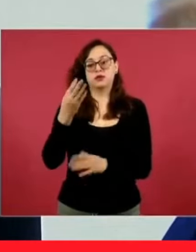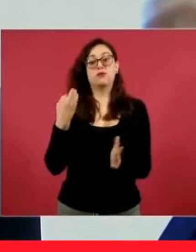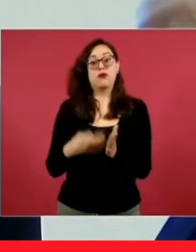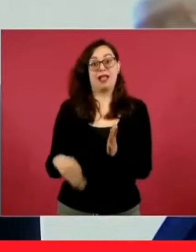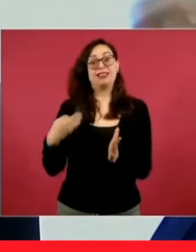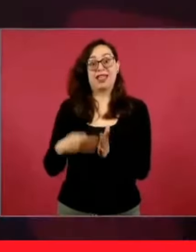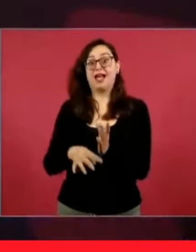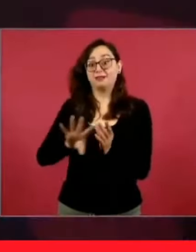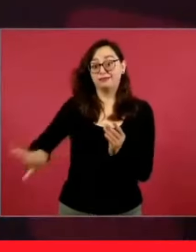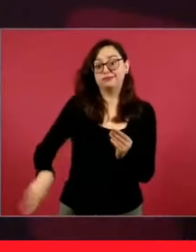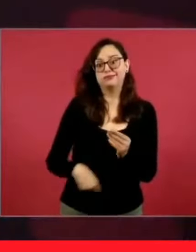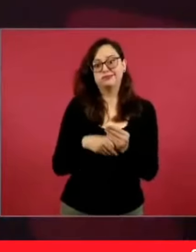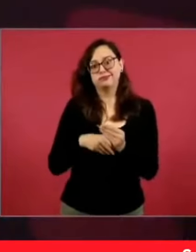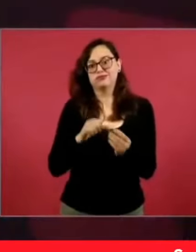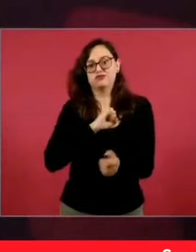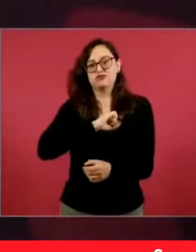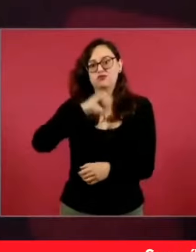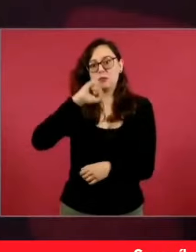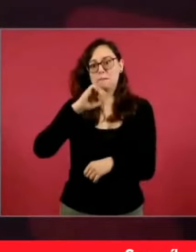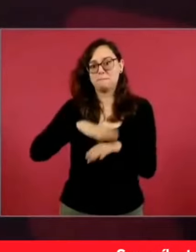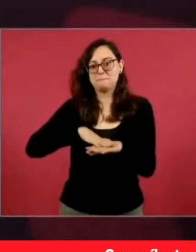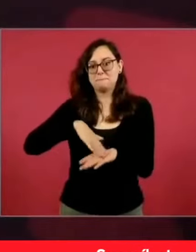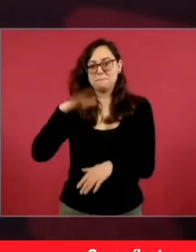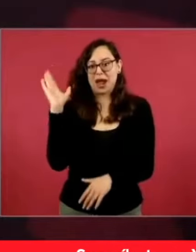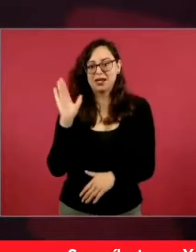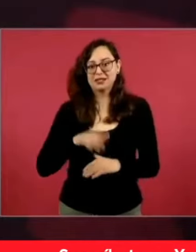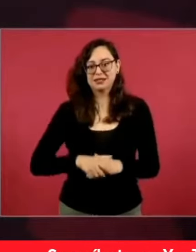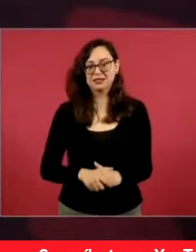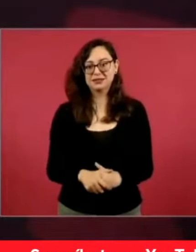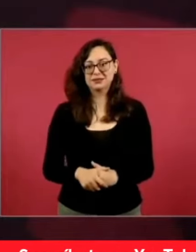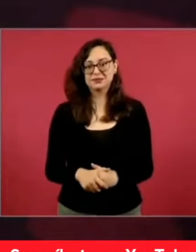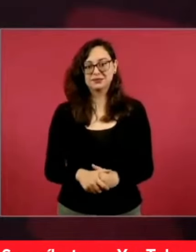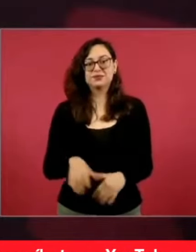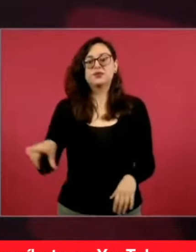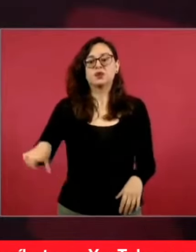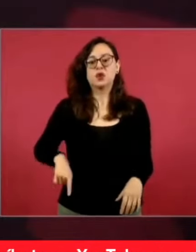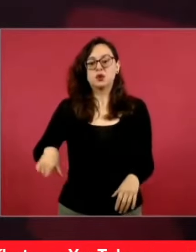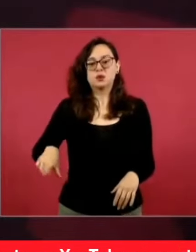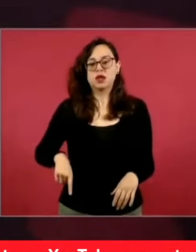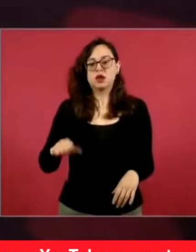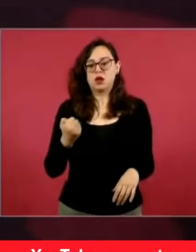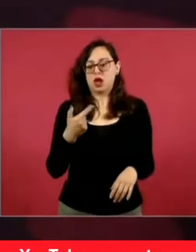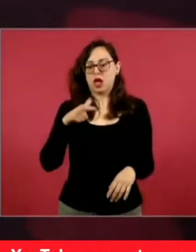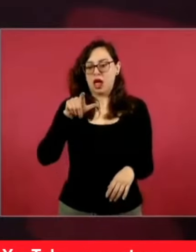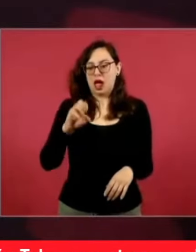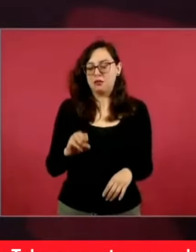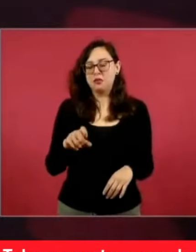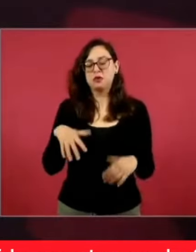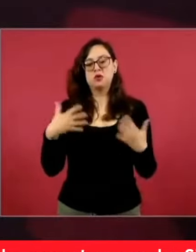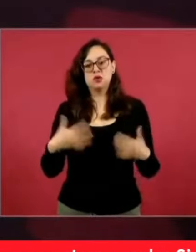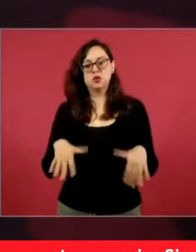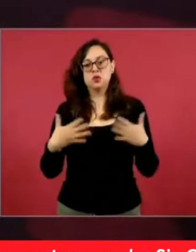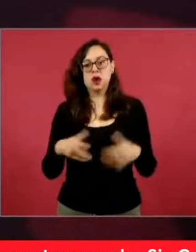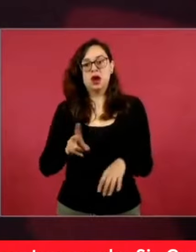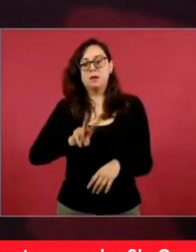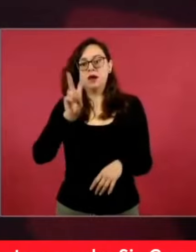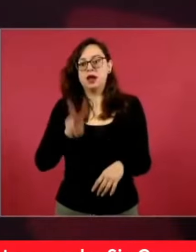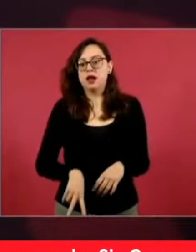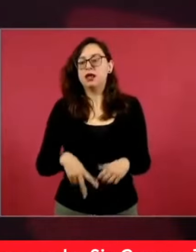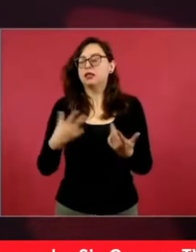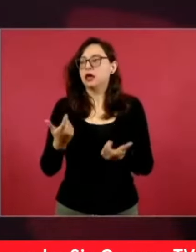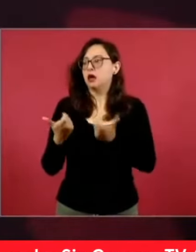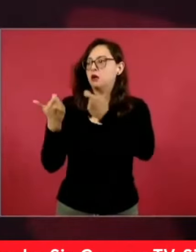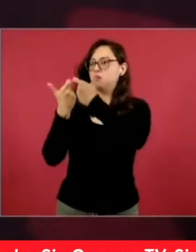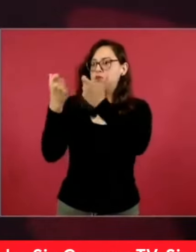2024. El gobierno del presidente Andrés Manuel López Obrador ha roto récord de inversión extranjera directa